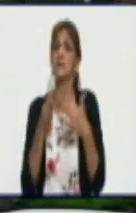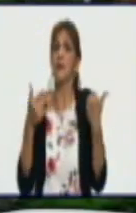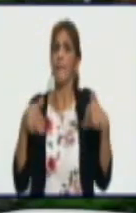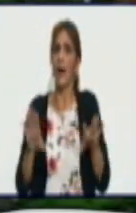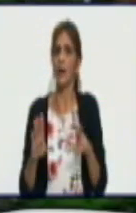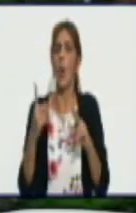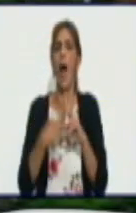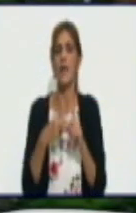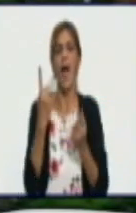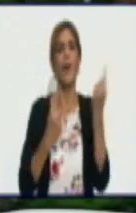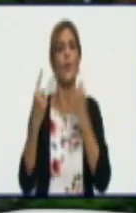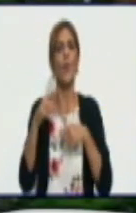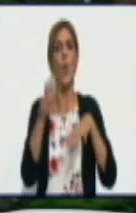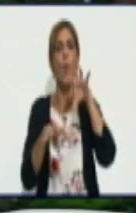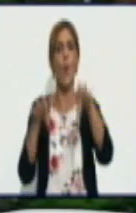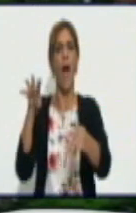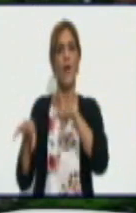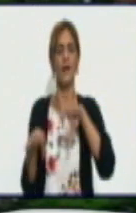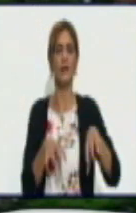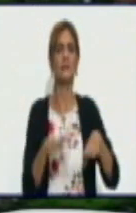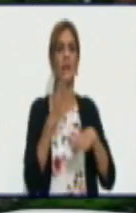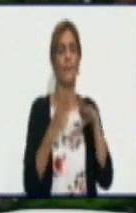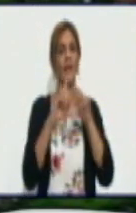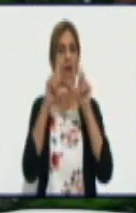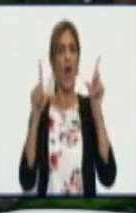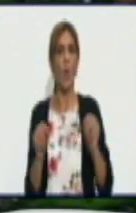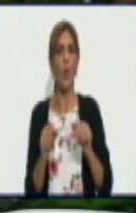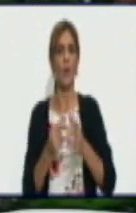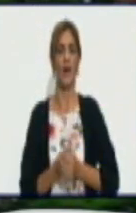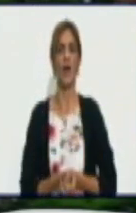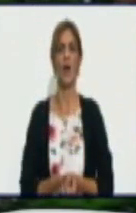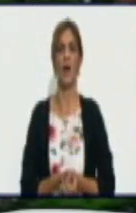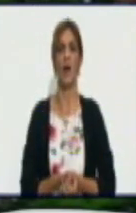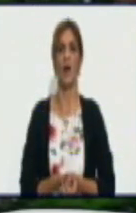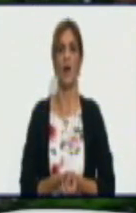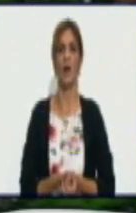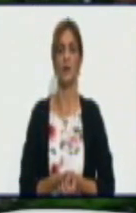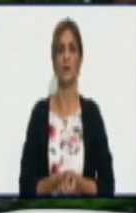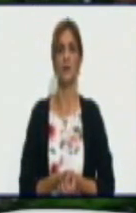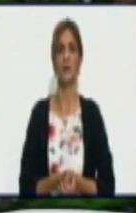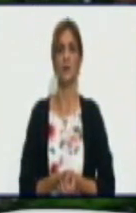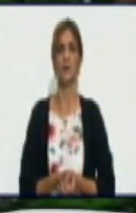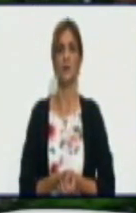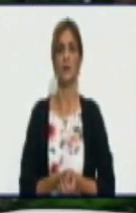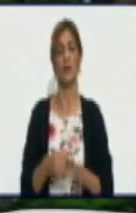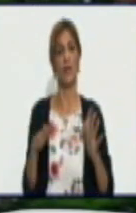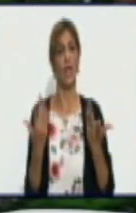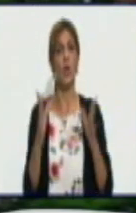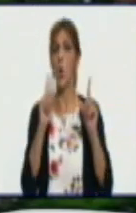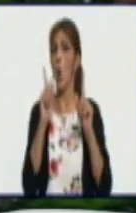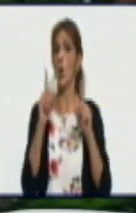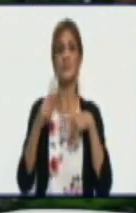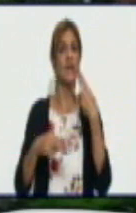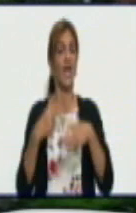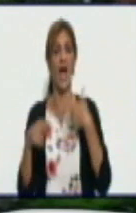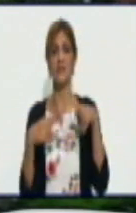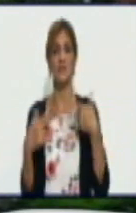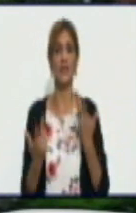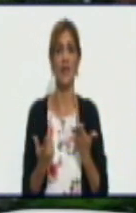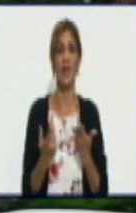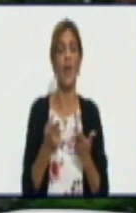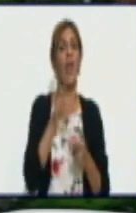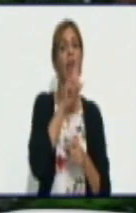zonas de Medialuna donde han bajado la guardia, dice un televidente en un mensaje, que si allí se acabaron las pesquisas, porque ya no las hacen y